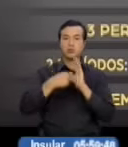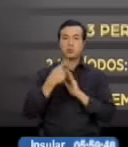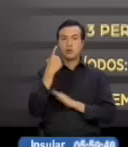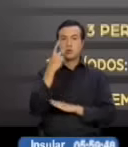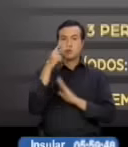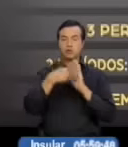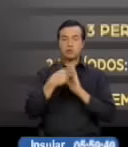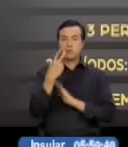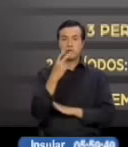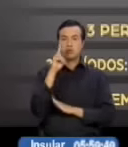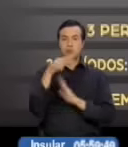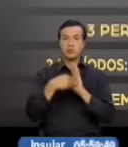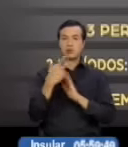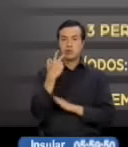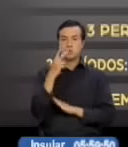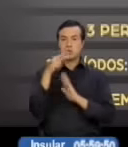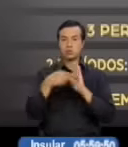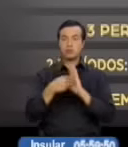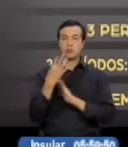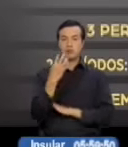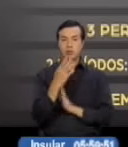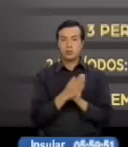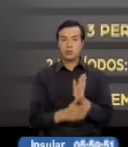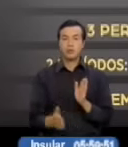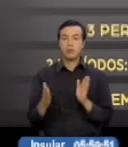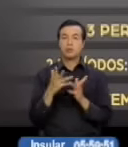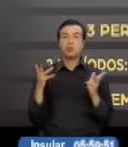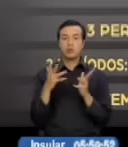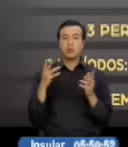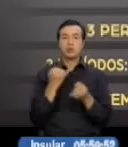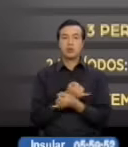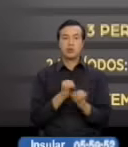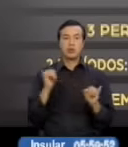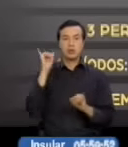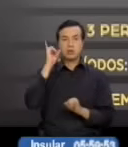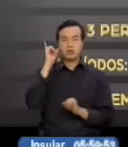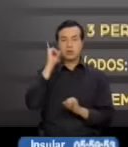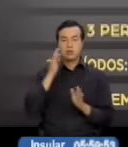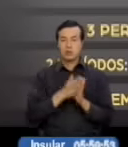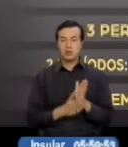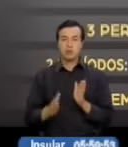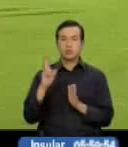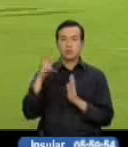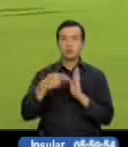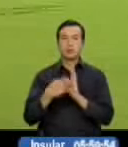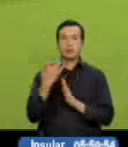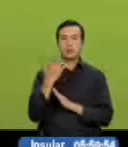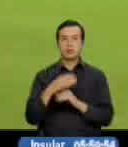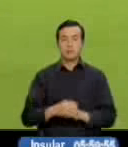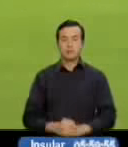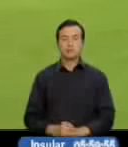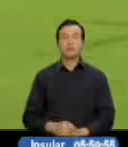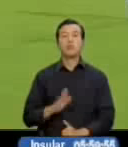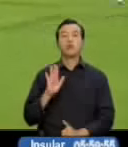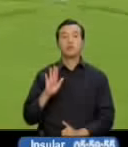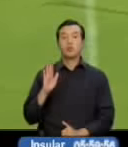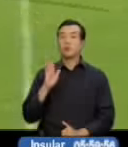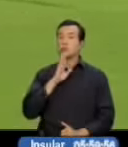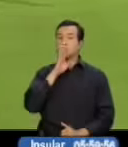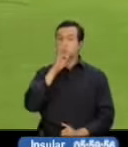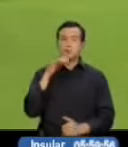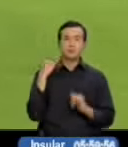2011-2012 y 2013-2014, y una temporada en Independiente del Valle durante el 2015. Se caracteriza por su